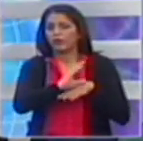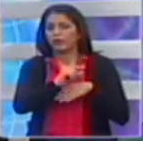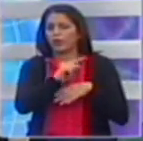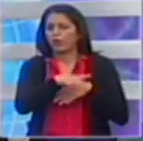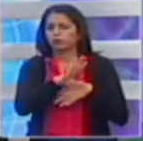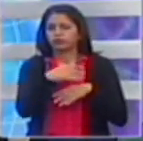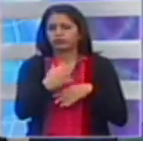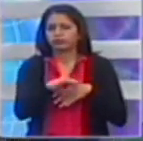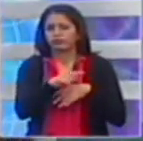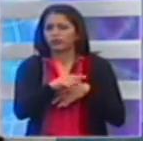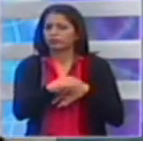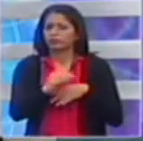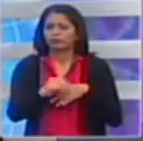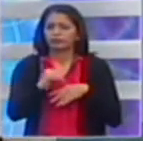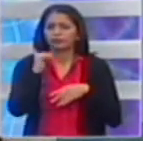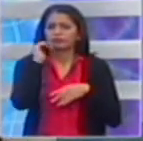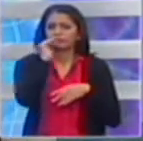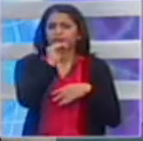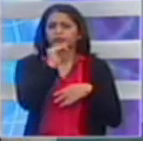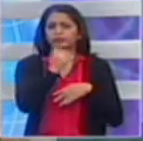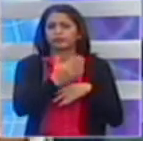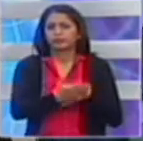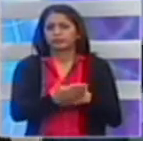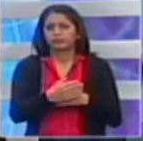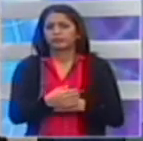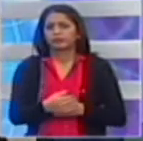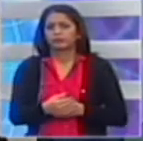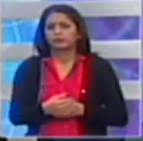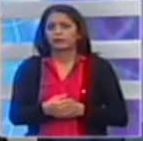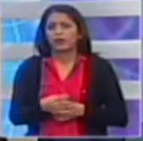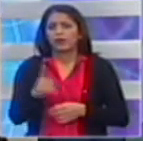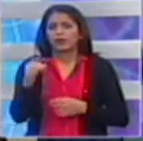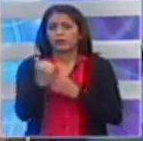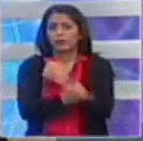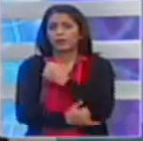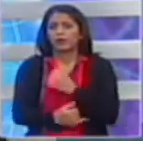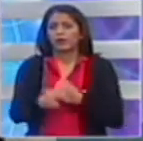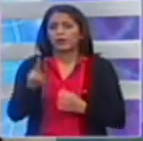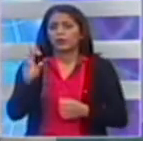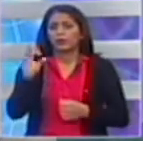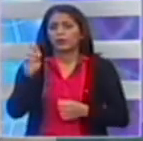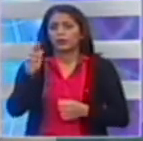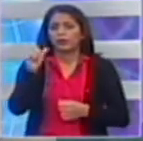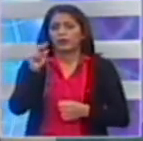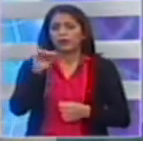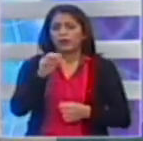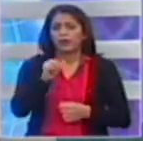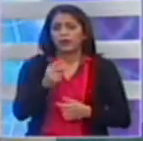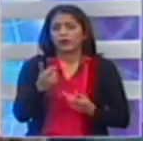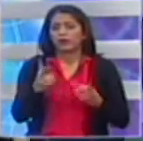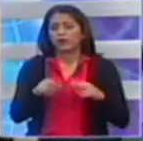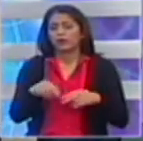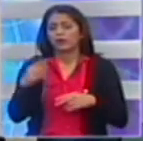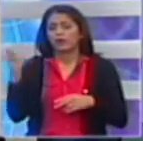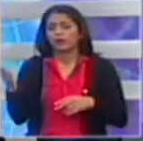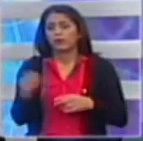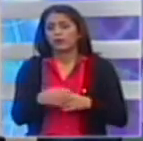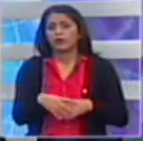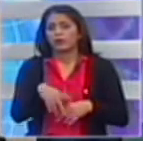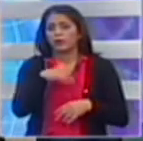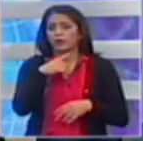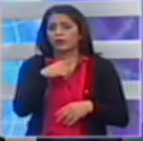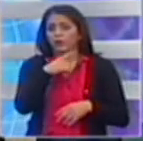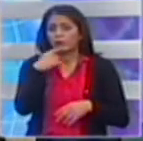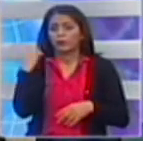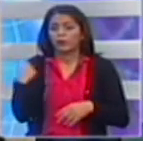principales, tuvo todo este entramado en Ucrania con Rusia, y se trata de dar este entramado que se tiene que dar con el régimen del